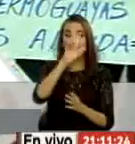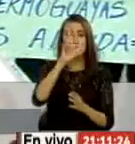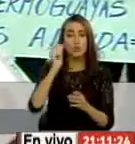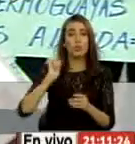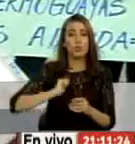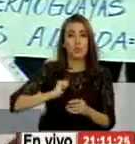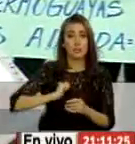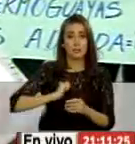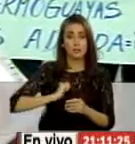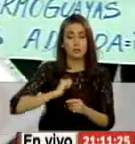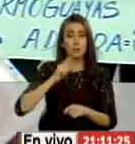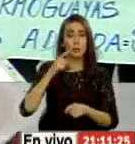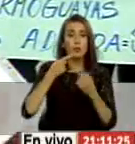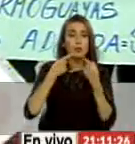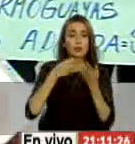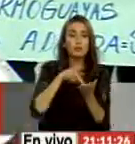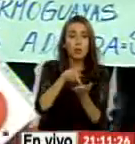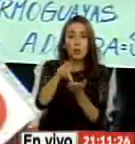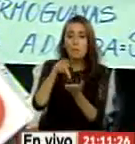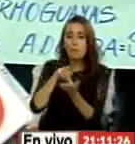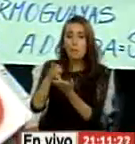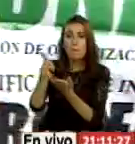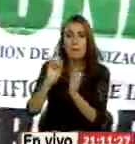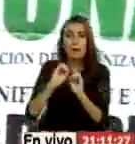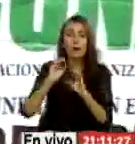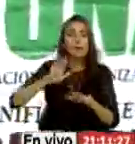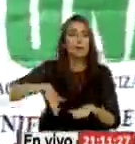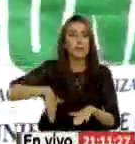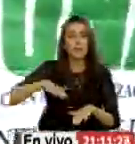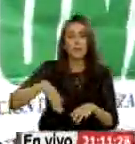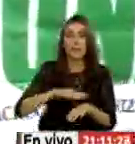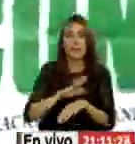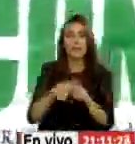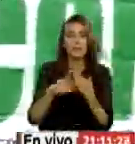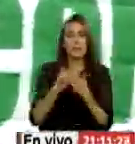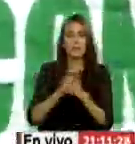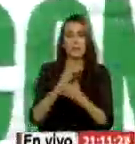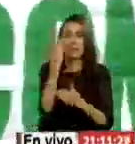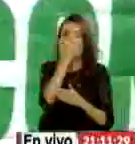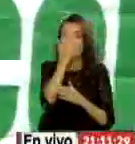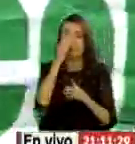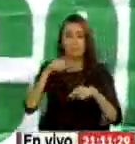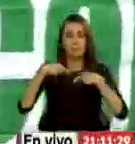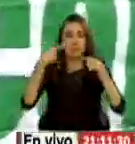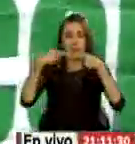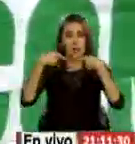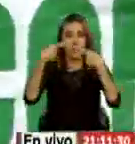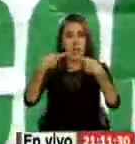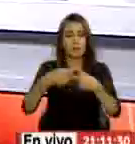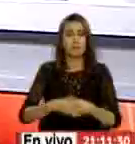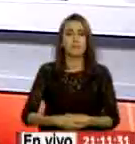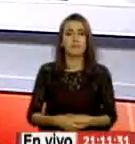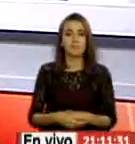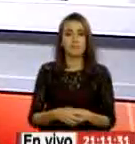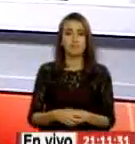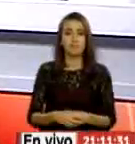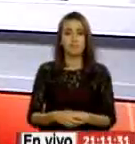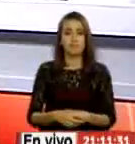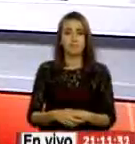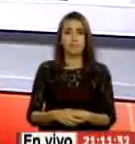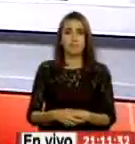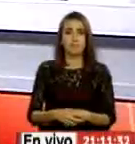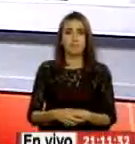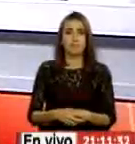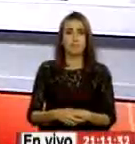estado cancelando con un mes de retraso. Alfonso Reyes Cruzati, Telediario. Y sobre